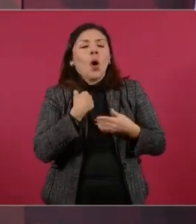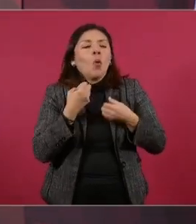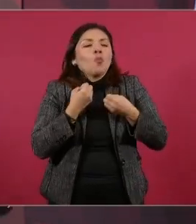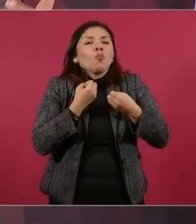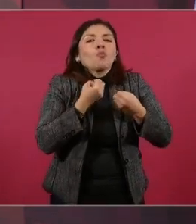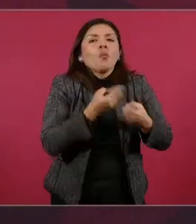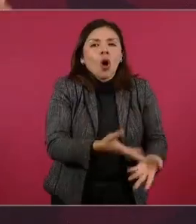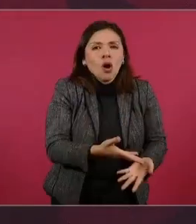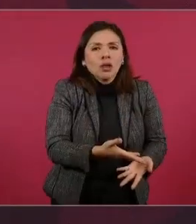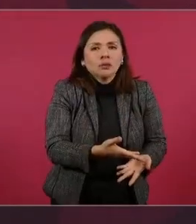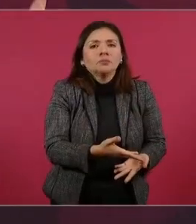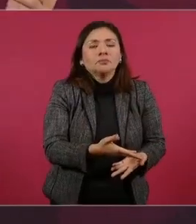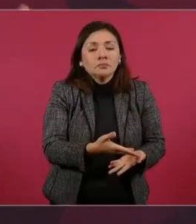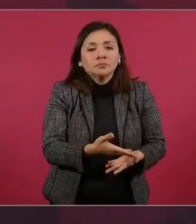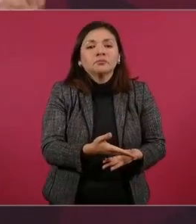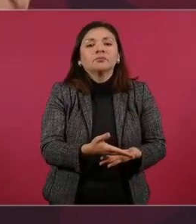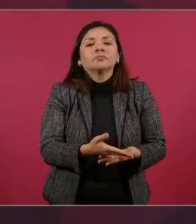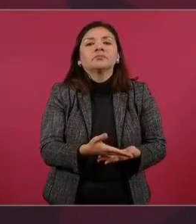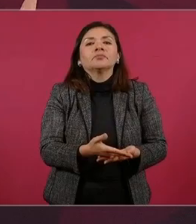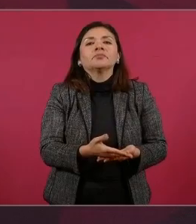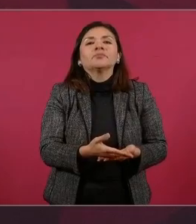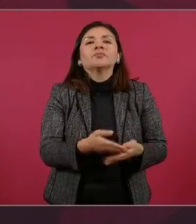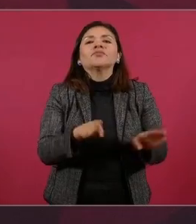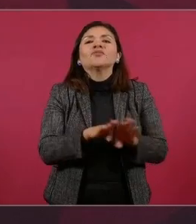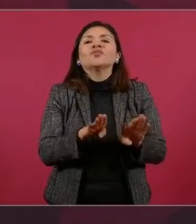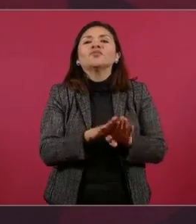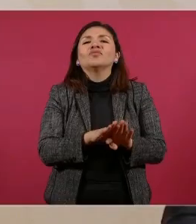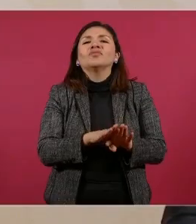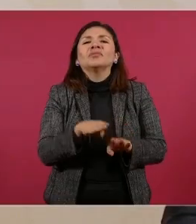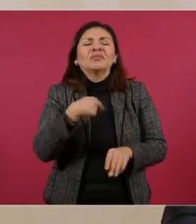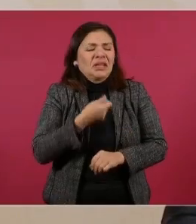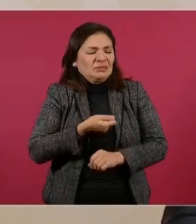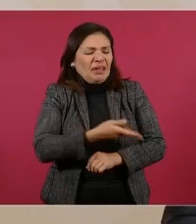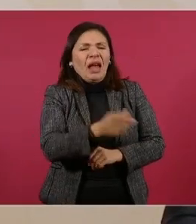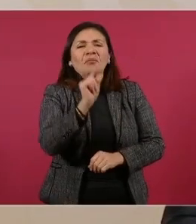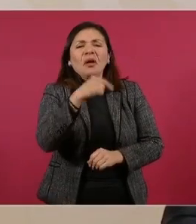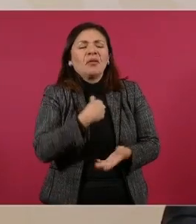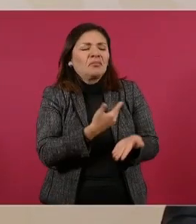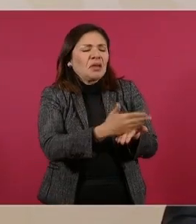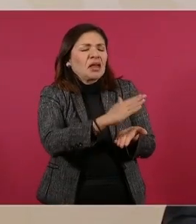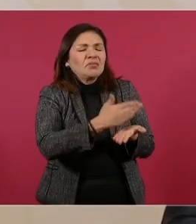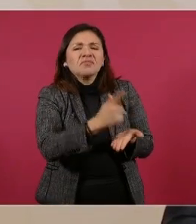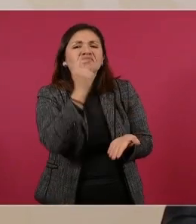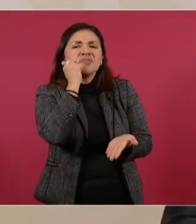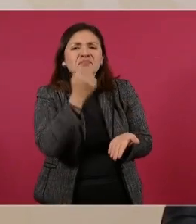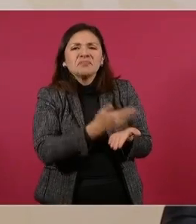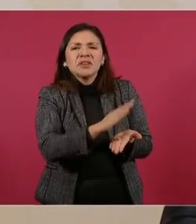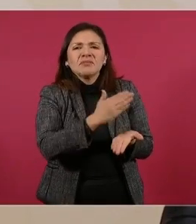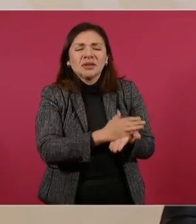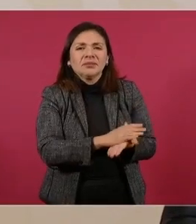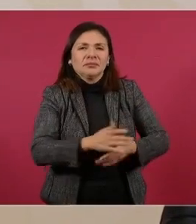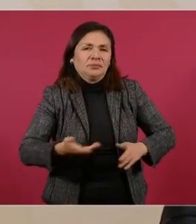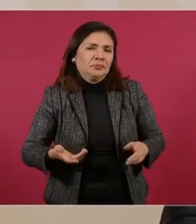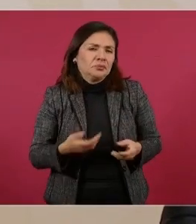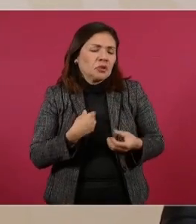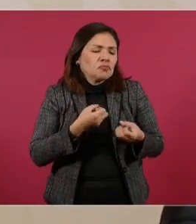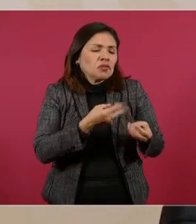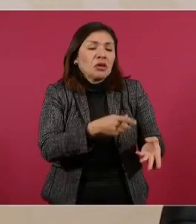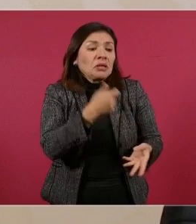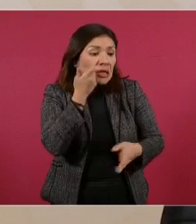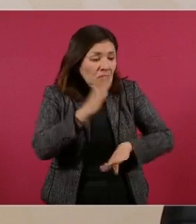concesiones los maab como decía porfio dí ese gallo quiere